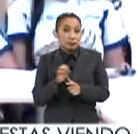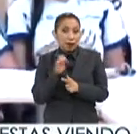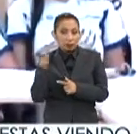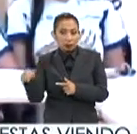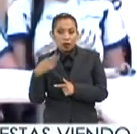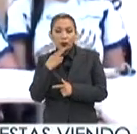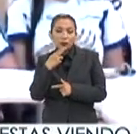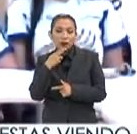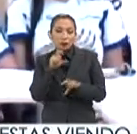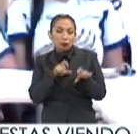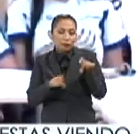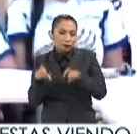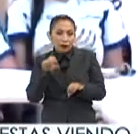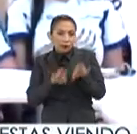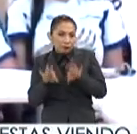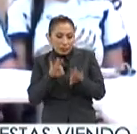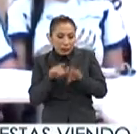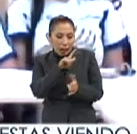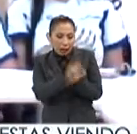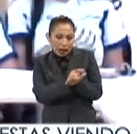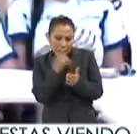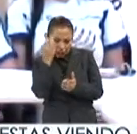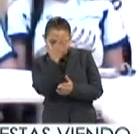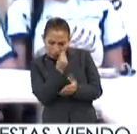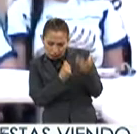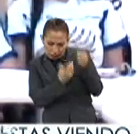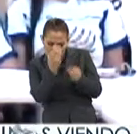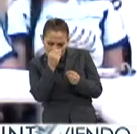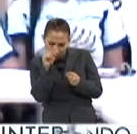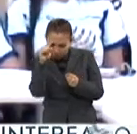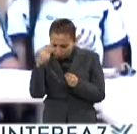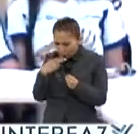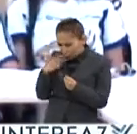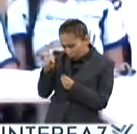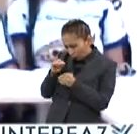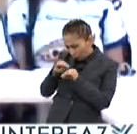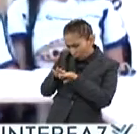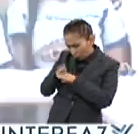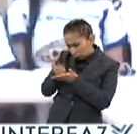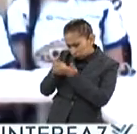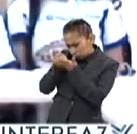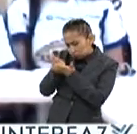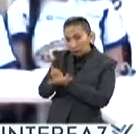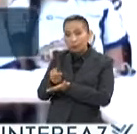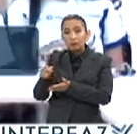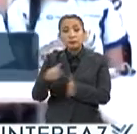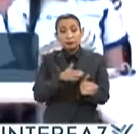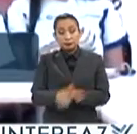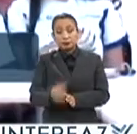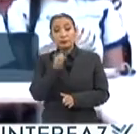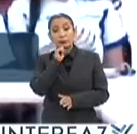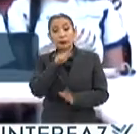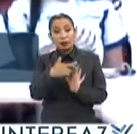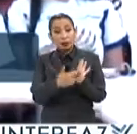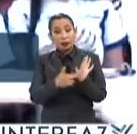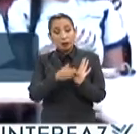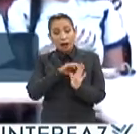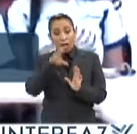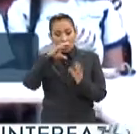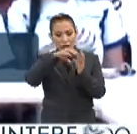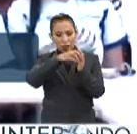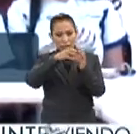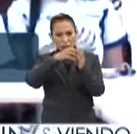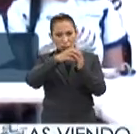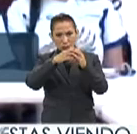ahí aplica como las leyes que hemos aprendido, los principios. También en el mecanismo para subir el cubo usamos